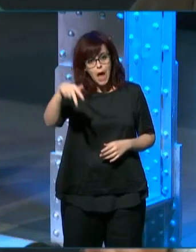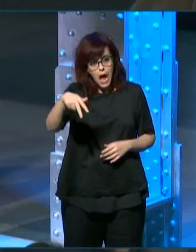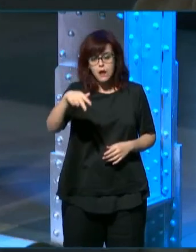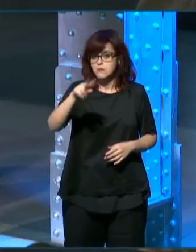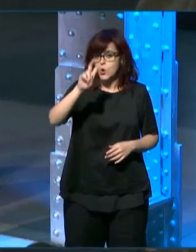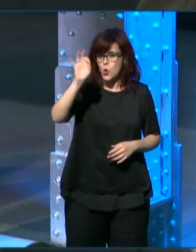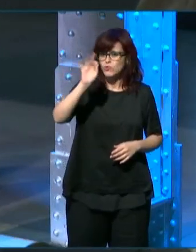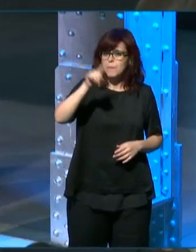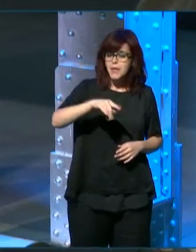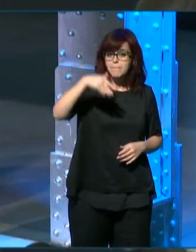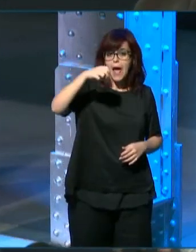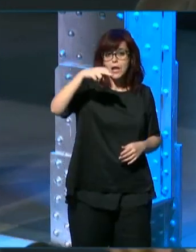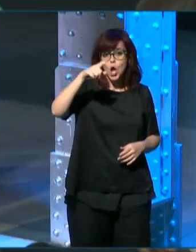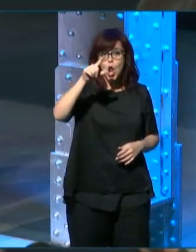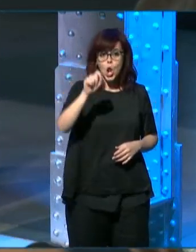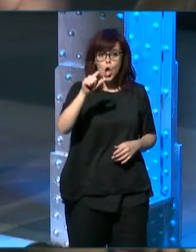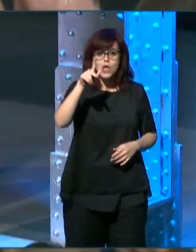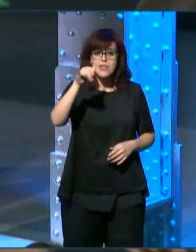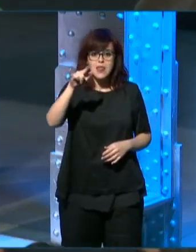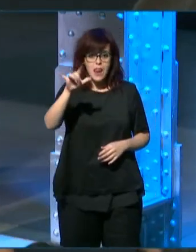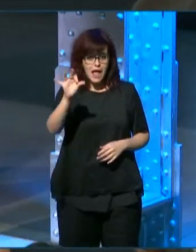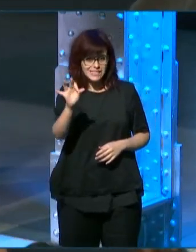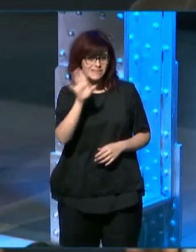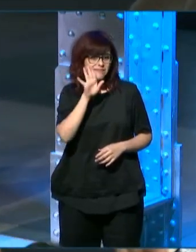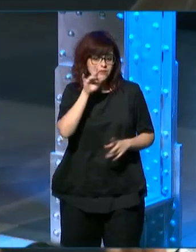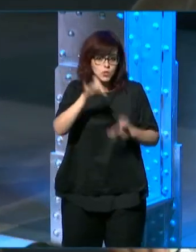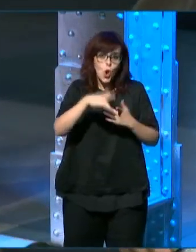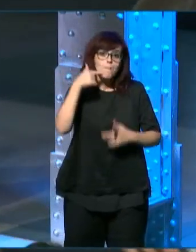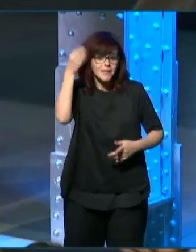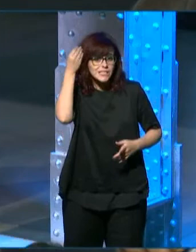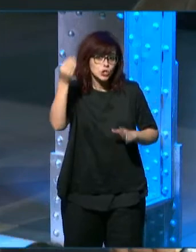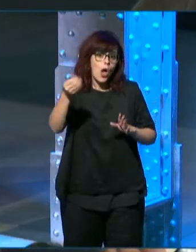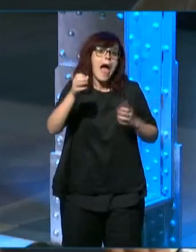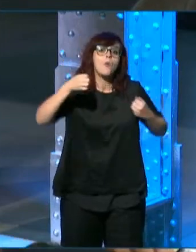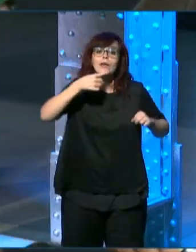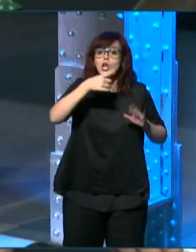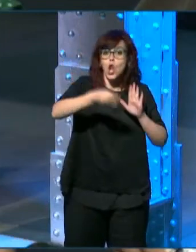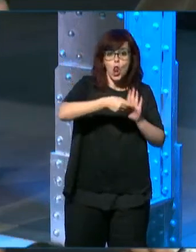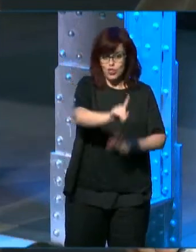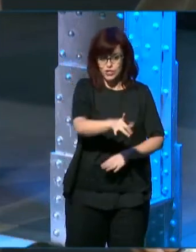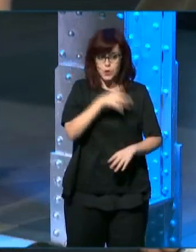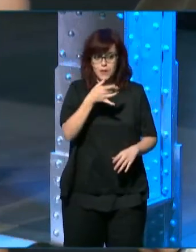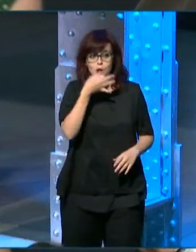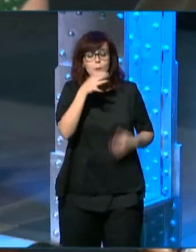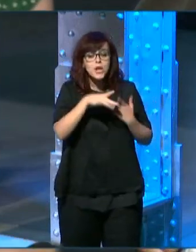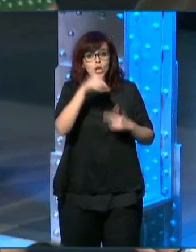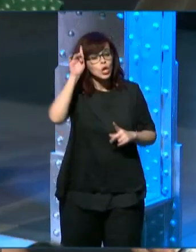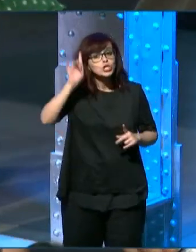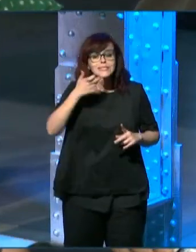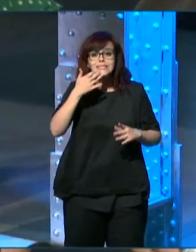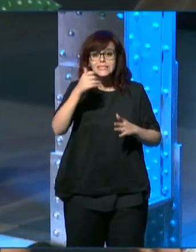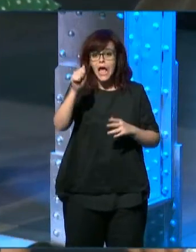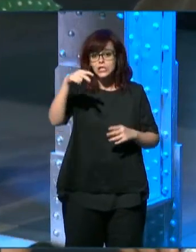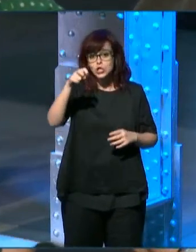decía Manolo Vilas. Yo lo pienso, aunque no, aunque no lo haya dicho. Yo no sé si lo pensarán. ¿Antonio,